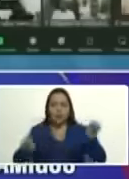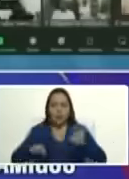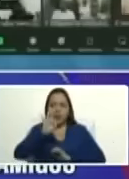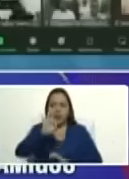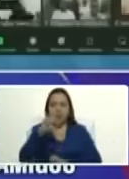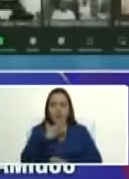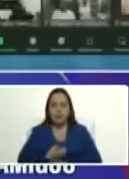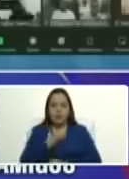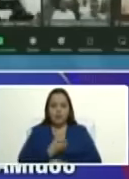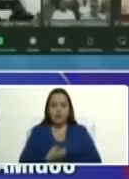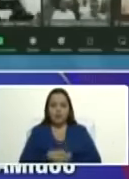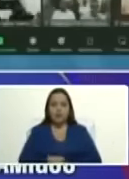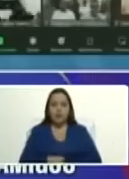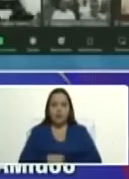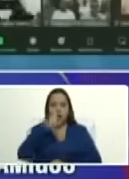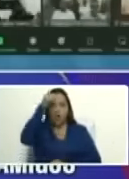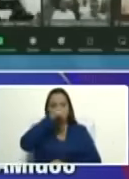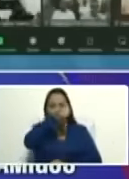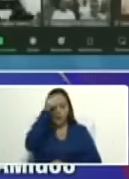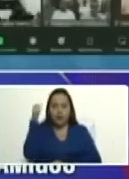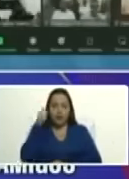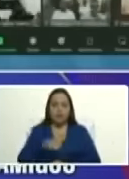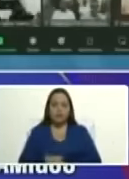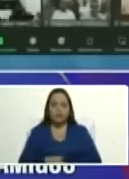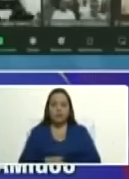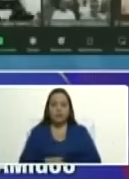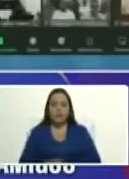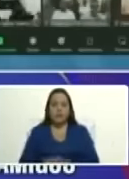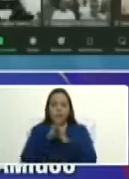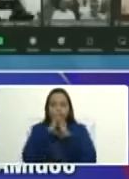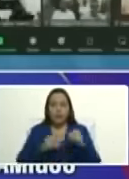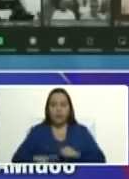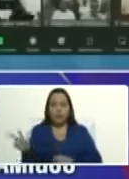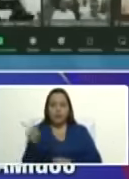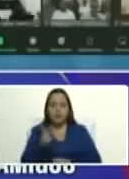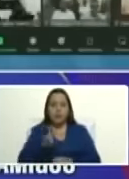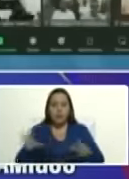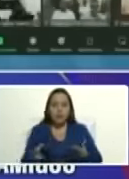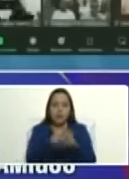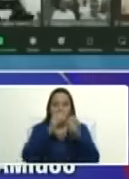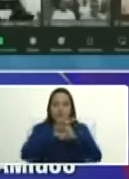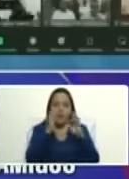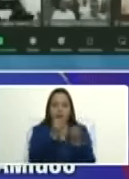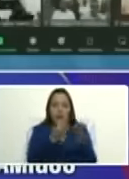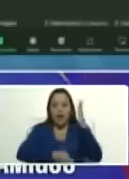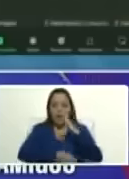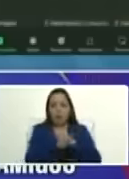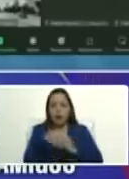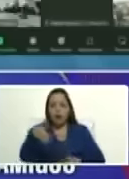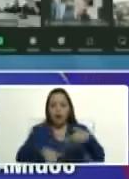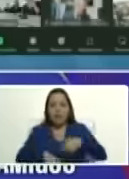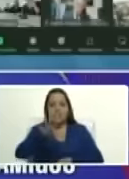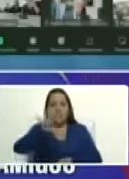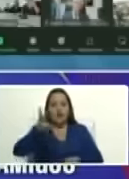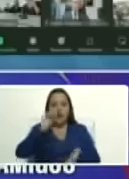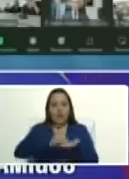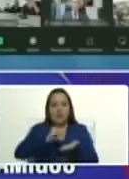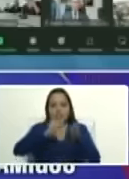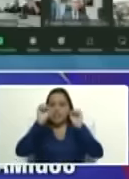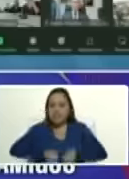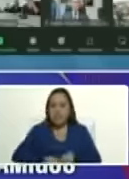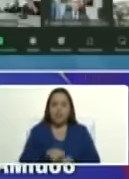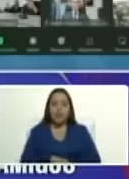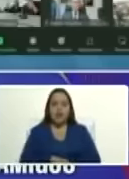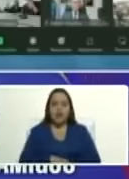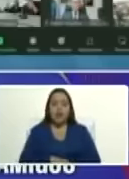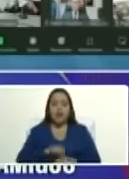diciembre, domingo bendito, toda Venezuela en familia a votar 5 veces sí por la